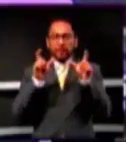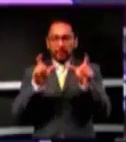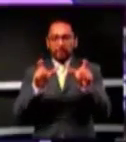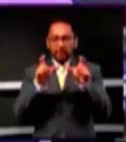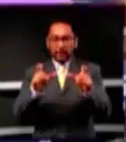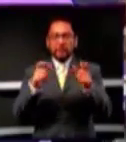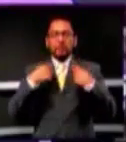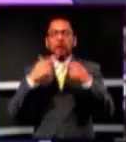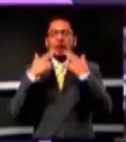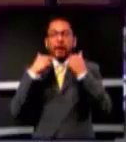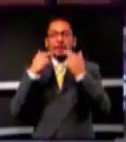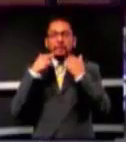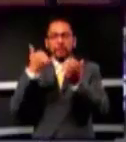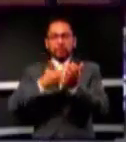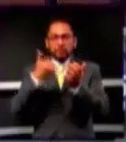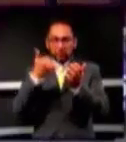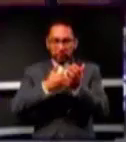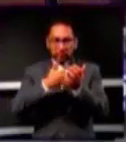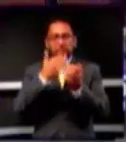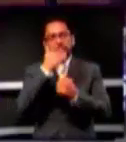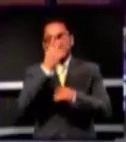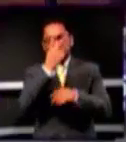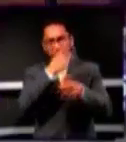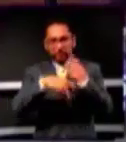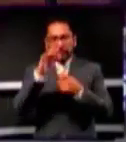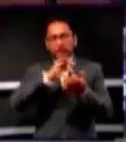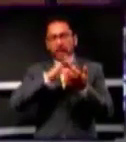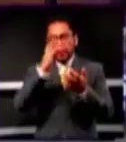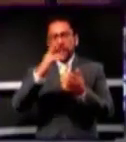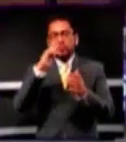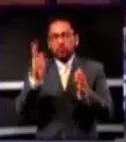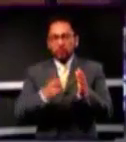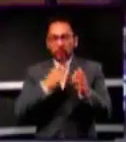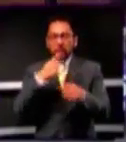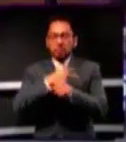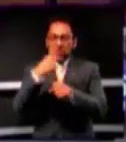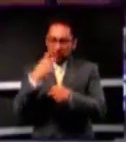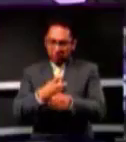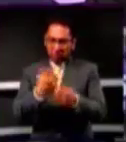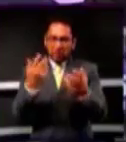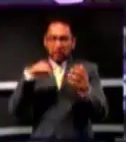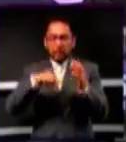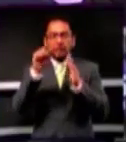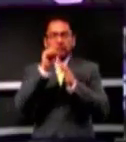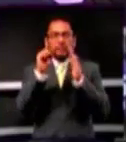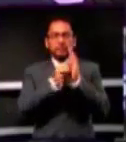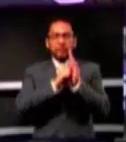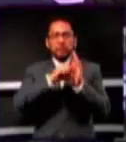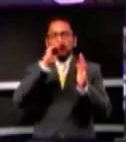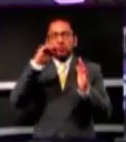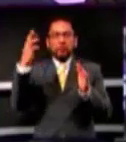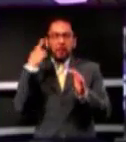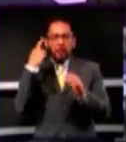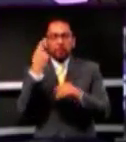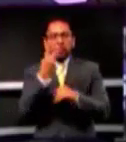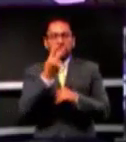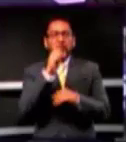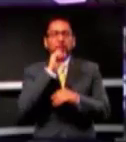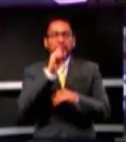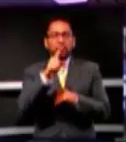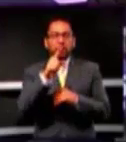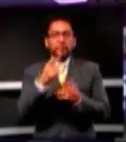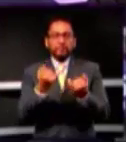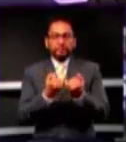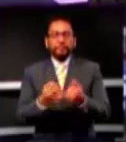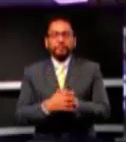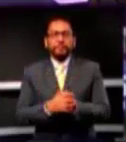Defensa del Contribuyente, a quien le doy la más cordial bienvenida. Gracias, Rodrigo, de nueva cuenta por la invitación y al Sistema Michoacano de Radio y Televisión también por la